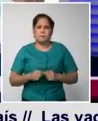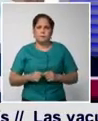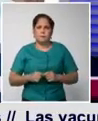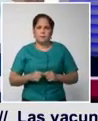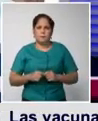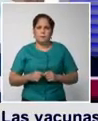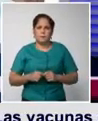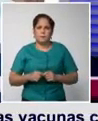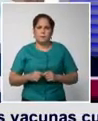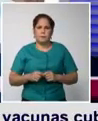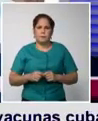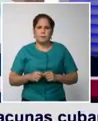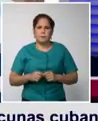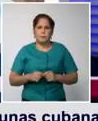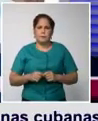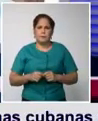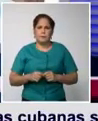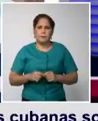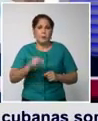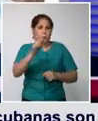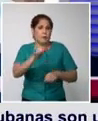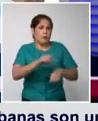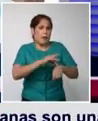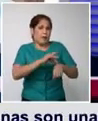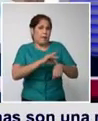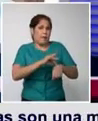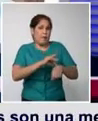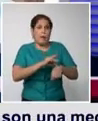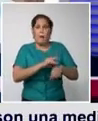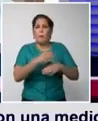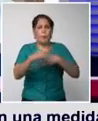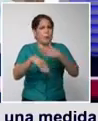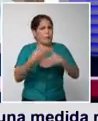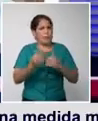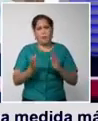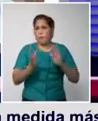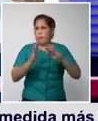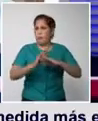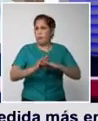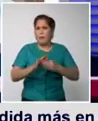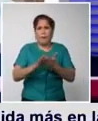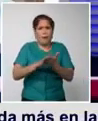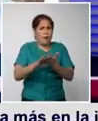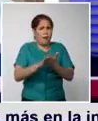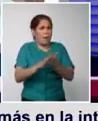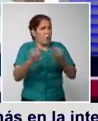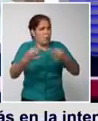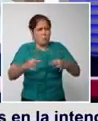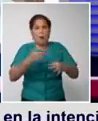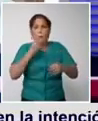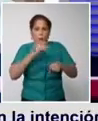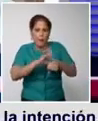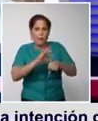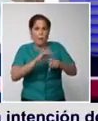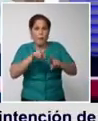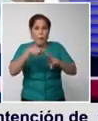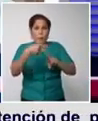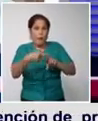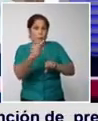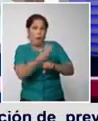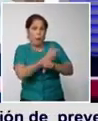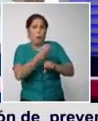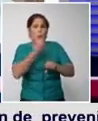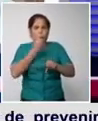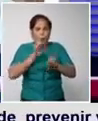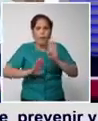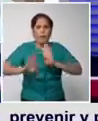los casos de los convalecientes, es decir, no es ningún problema. Lo que tanto el Instituto Finlay está direccionando